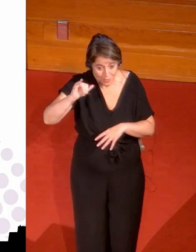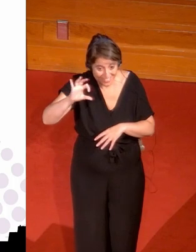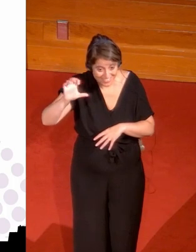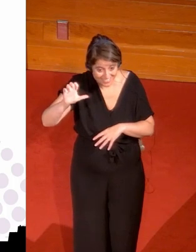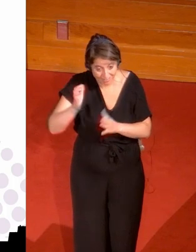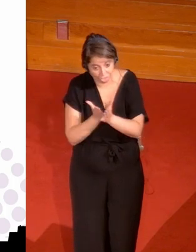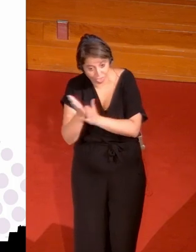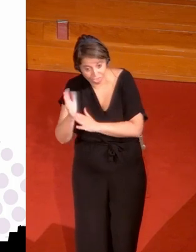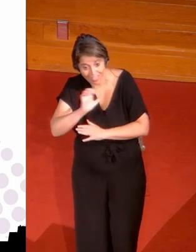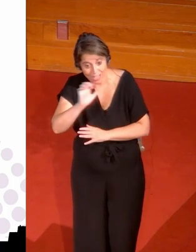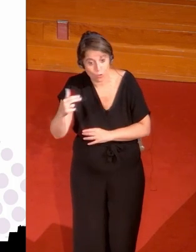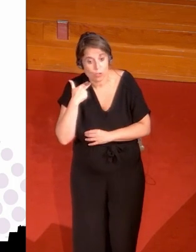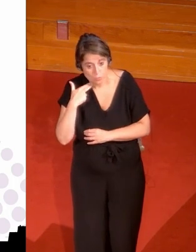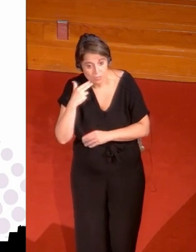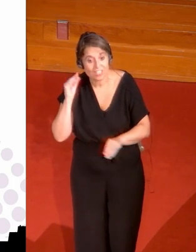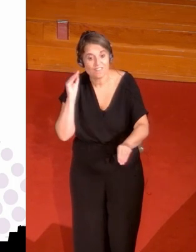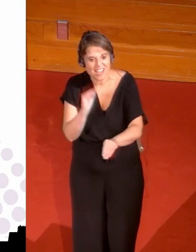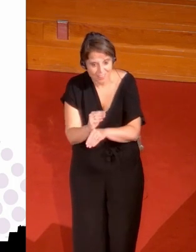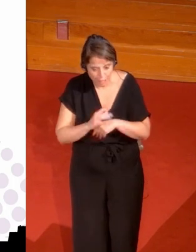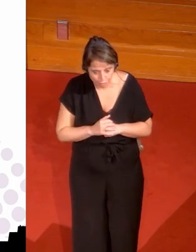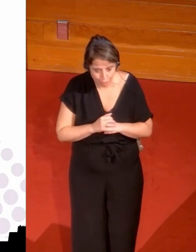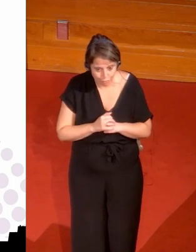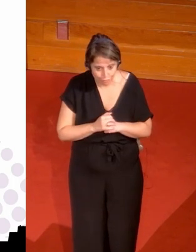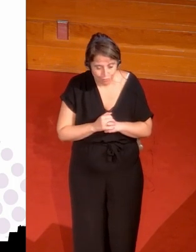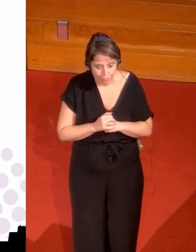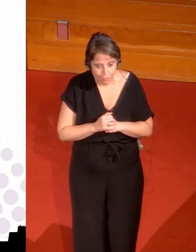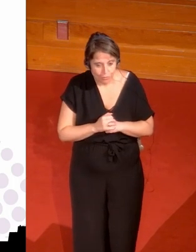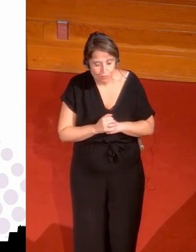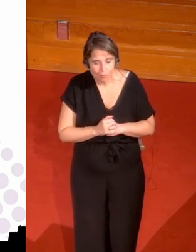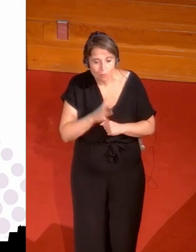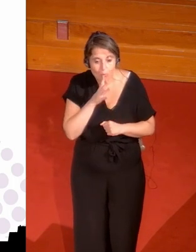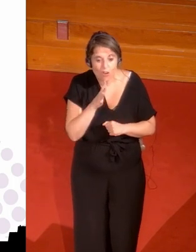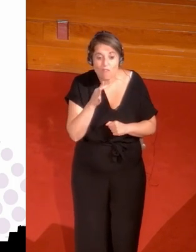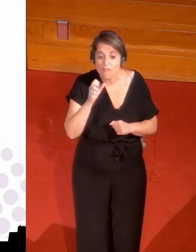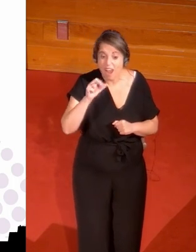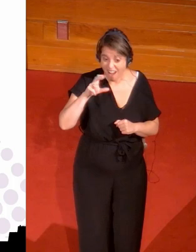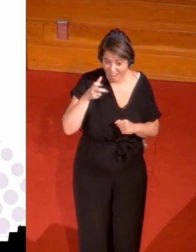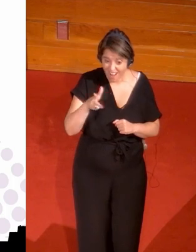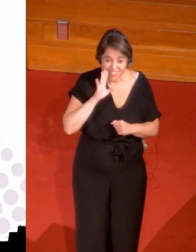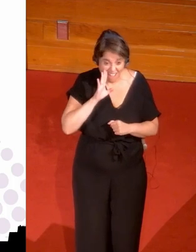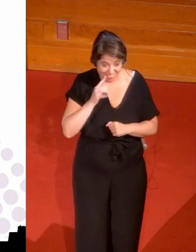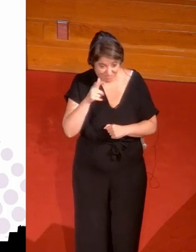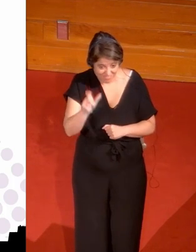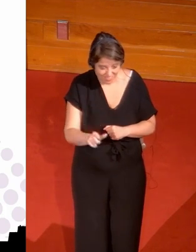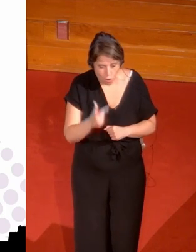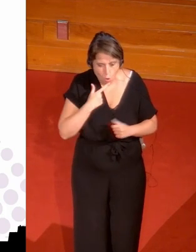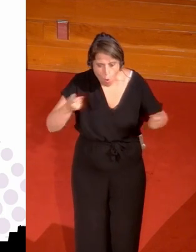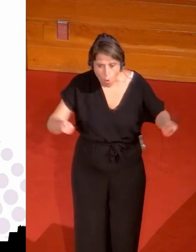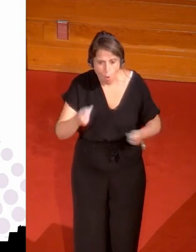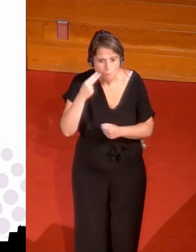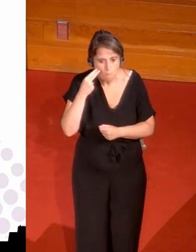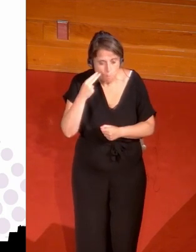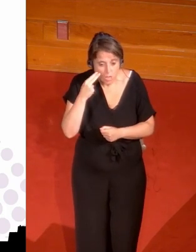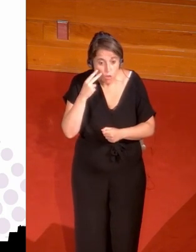eurodiputados y financiación porque por qué nichel farash consiguió darle tanto miedo